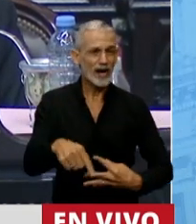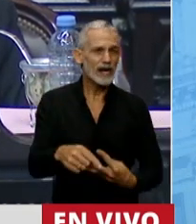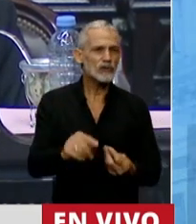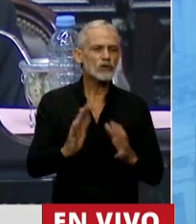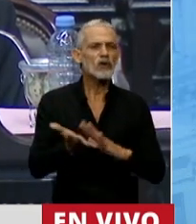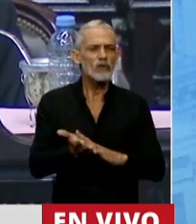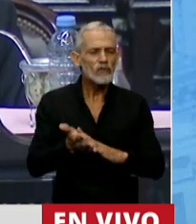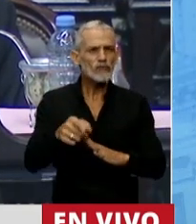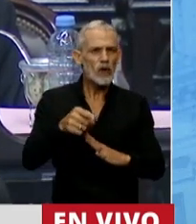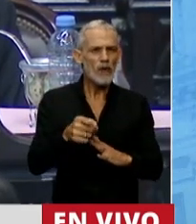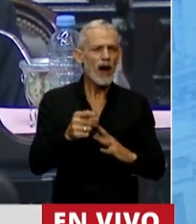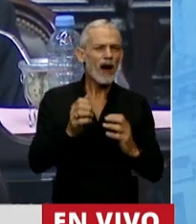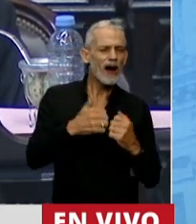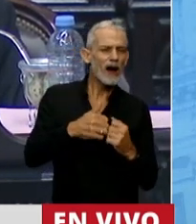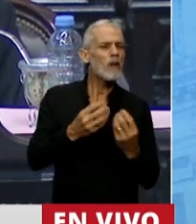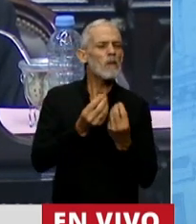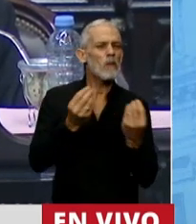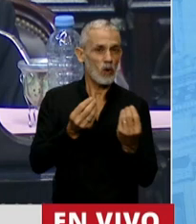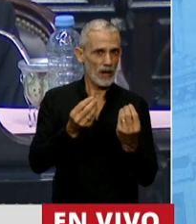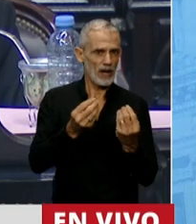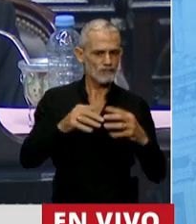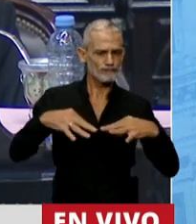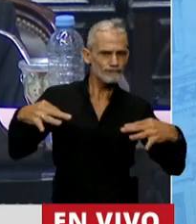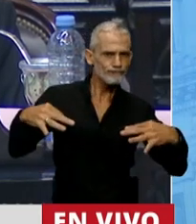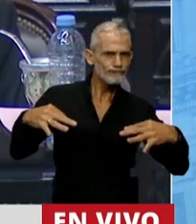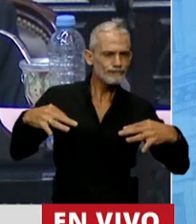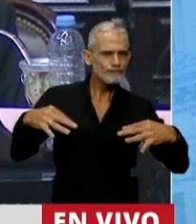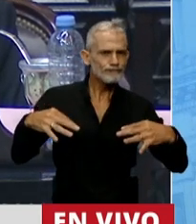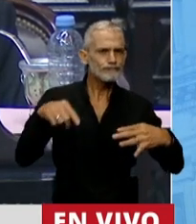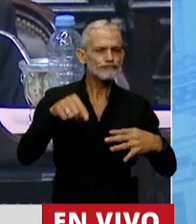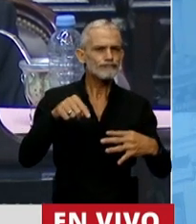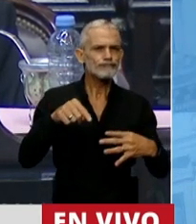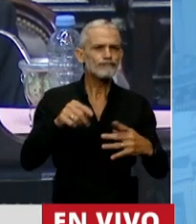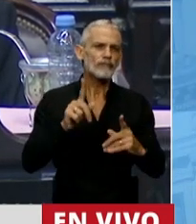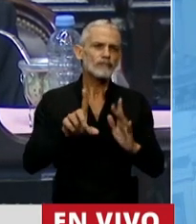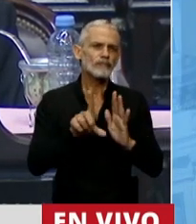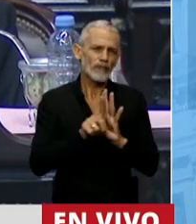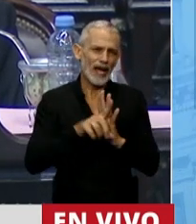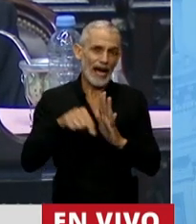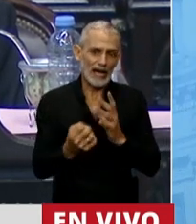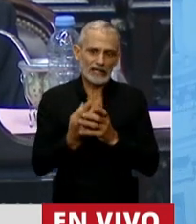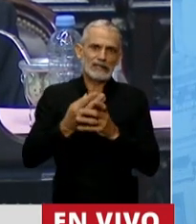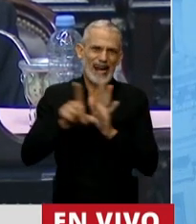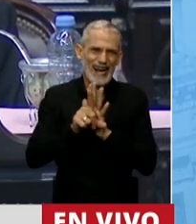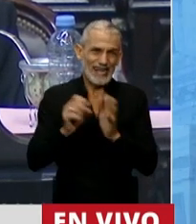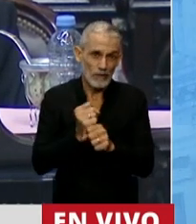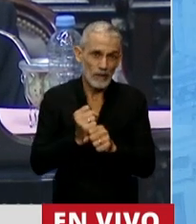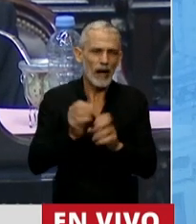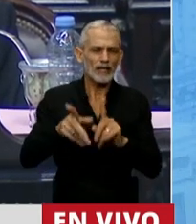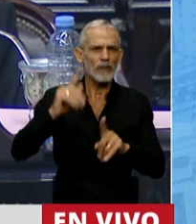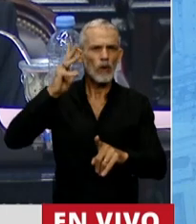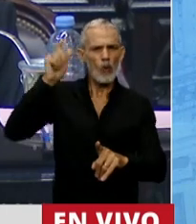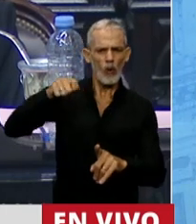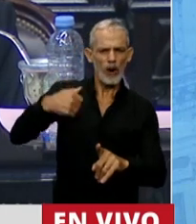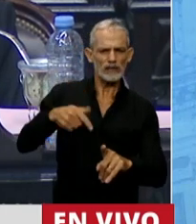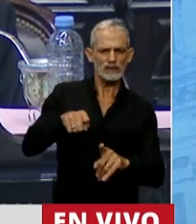manera soslayada en cuanto se constituye no solamente como cuna de la legislación, sino como juez